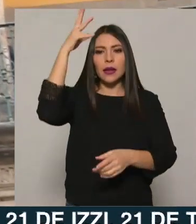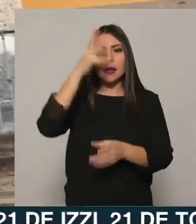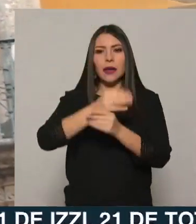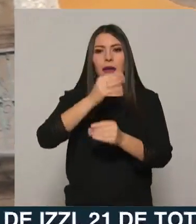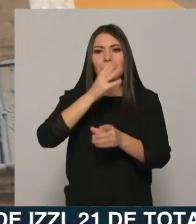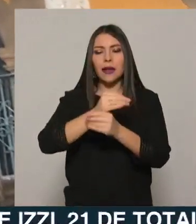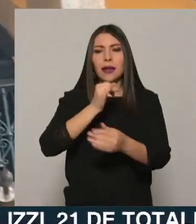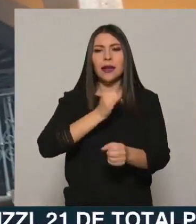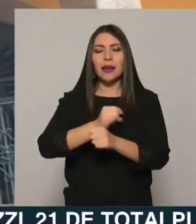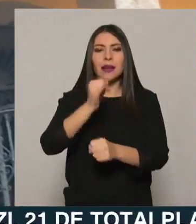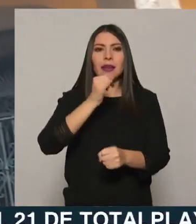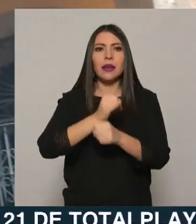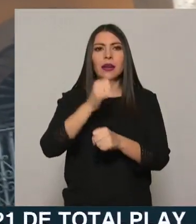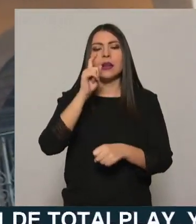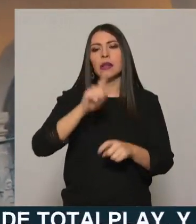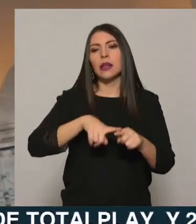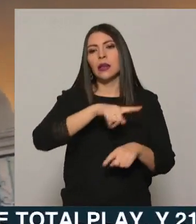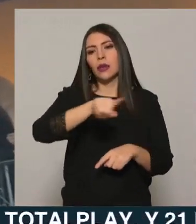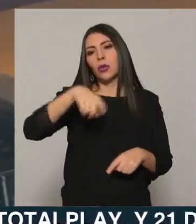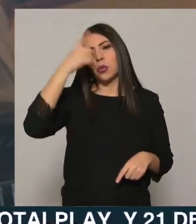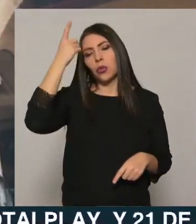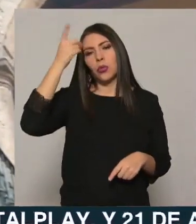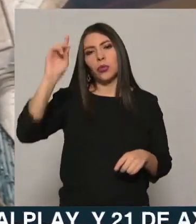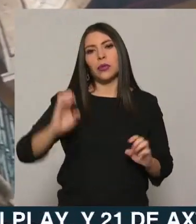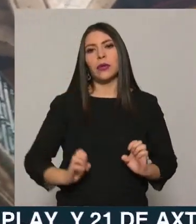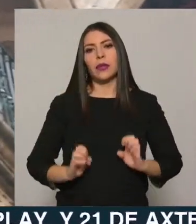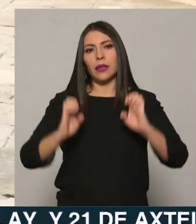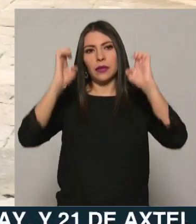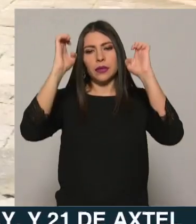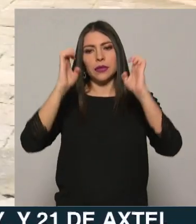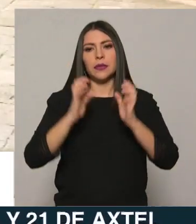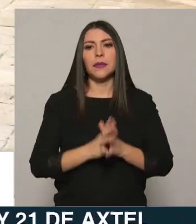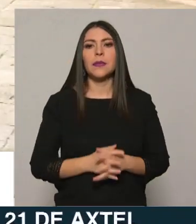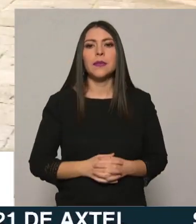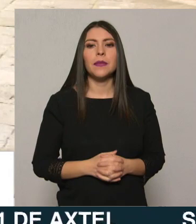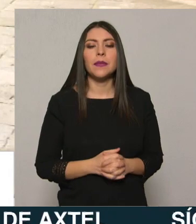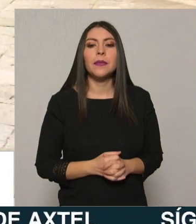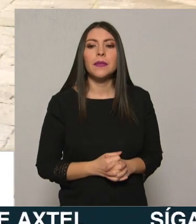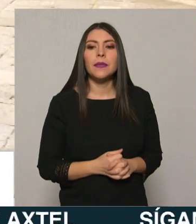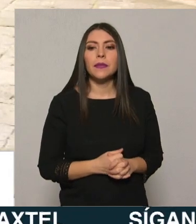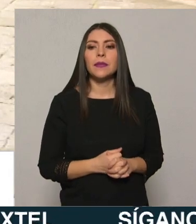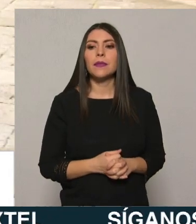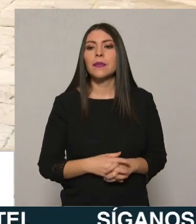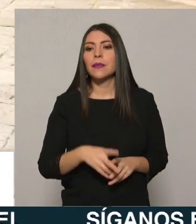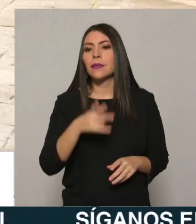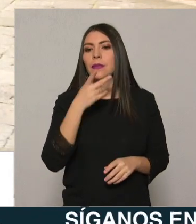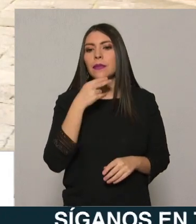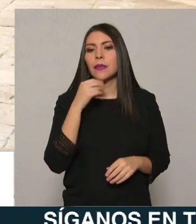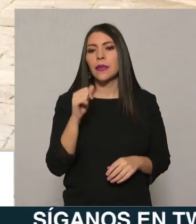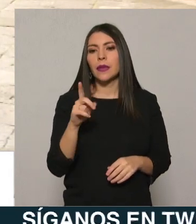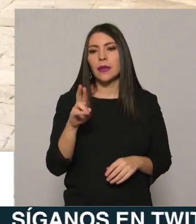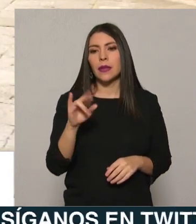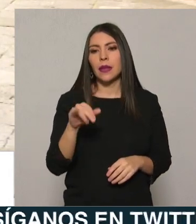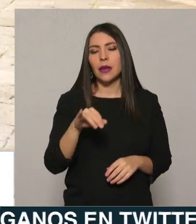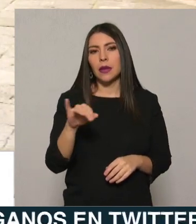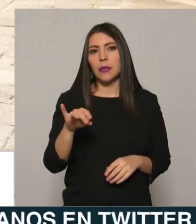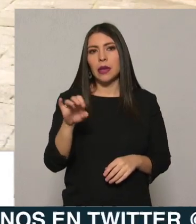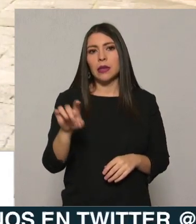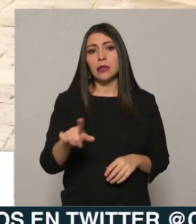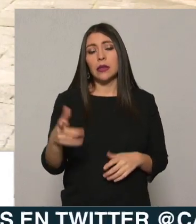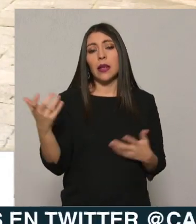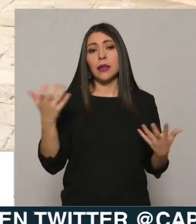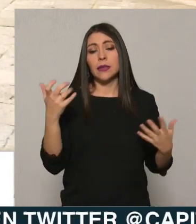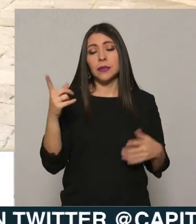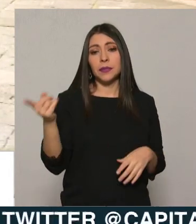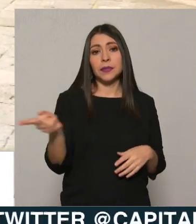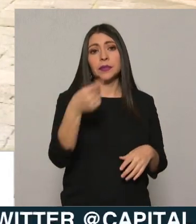las habitaciones de los propietarios del edificio. El platero Adrián Jiménez de Almendral es quien manda a construir.